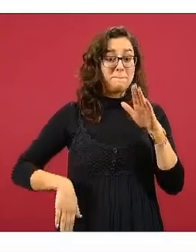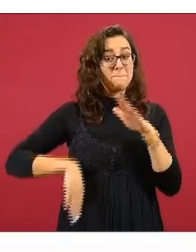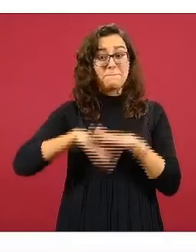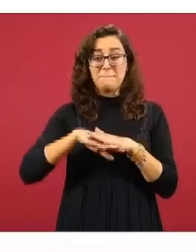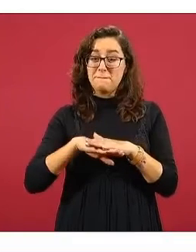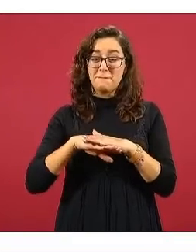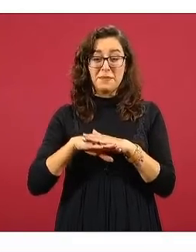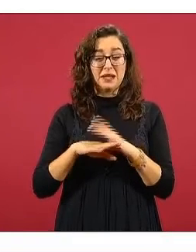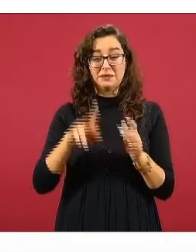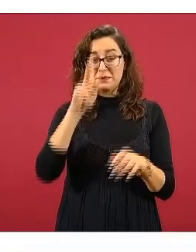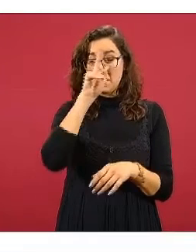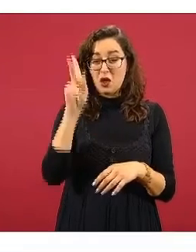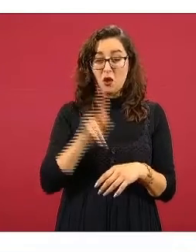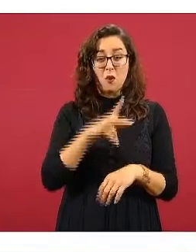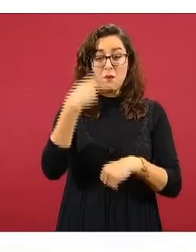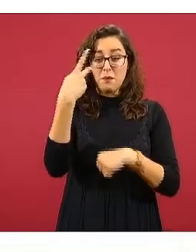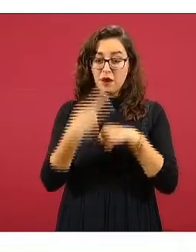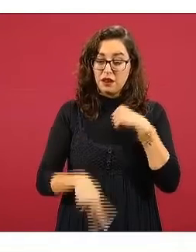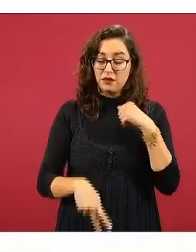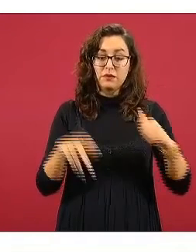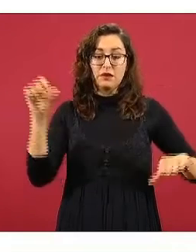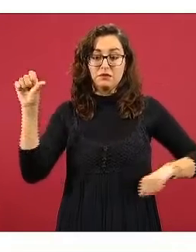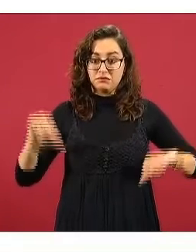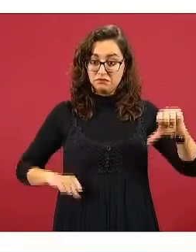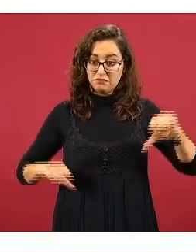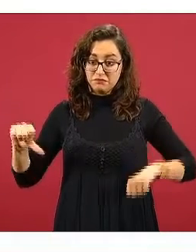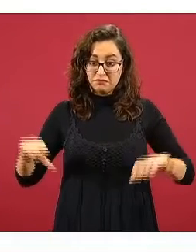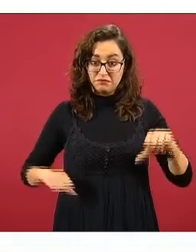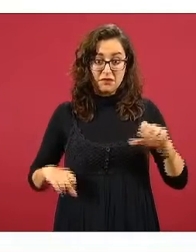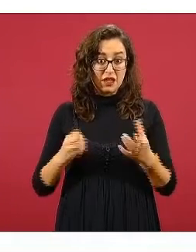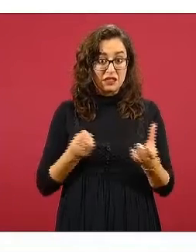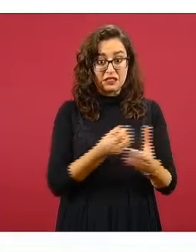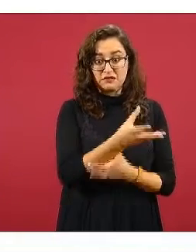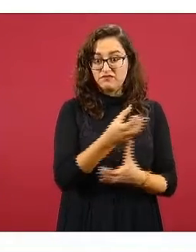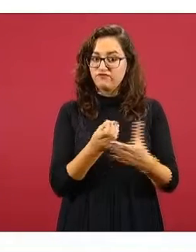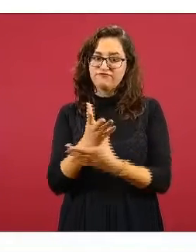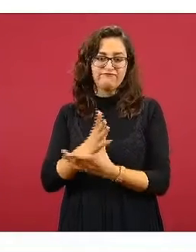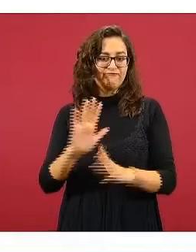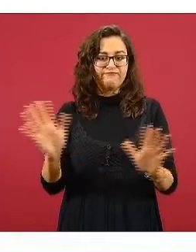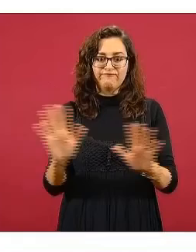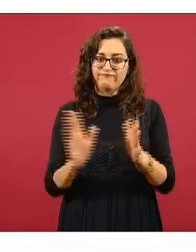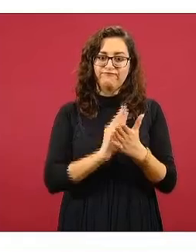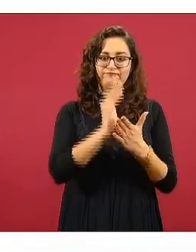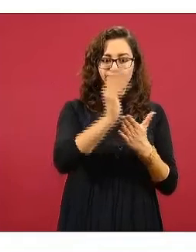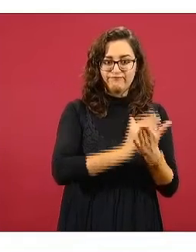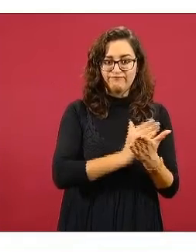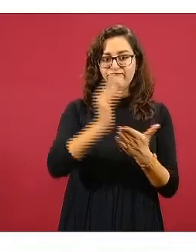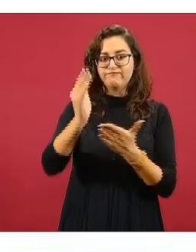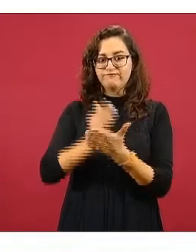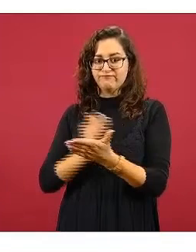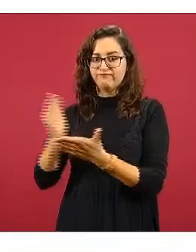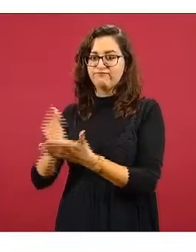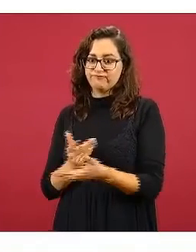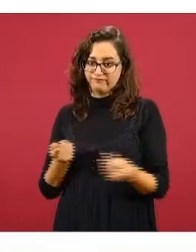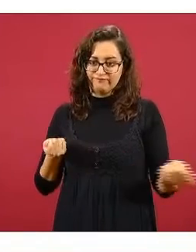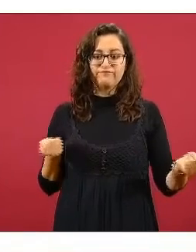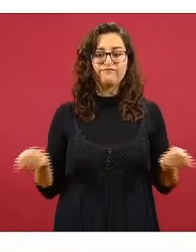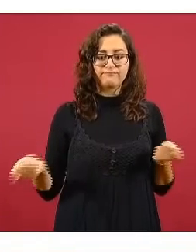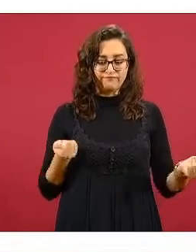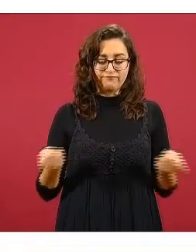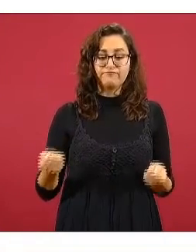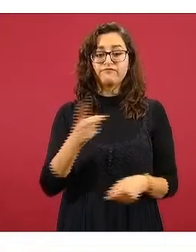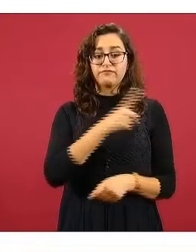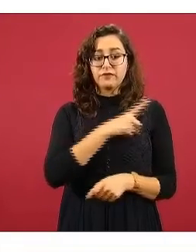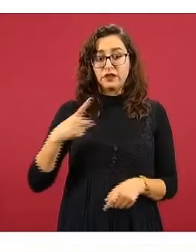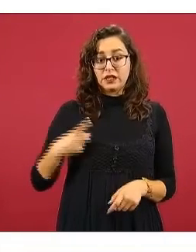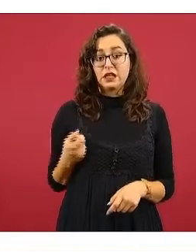la movilidad y las acciones en el espacio público deben de estar más disminuidas y que el hecho de que nosotros acatemos